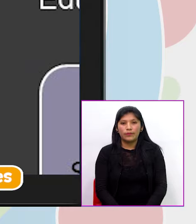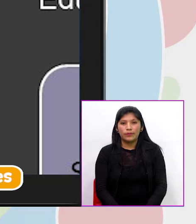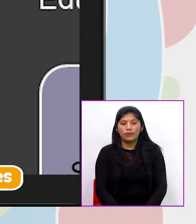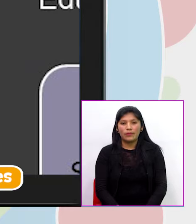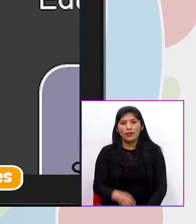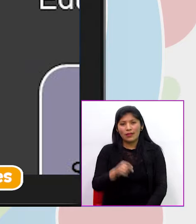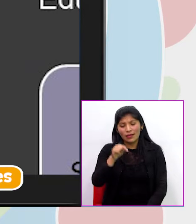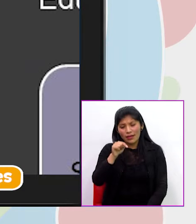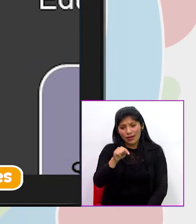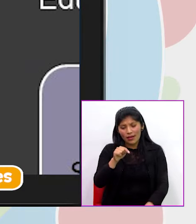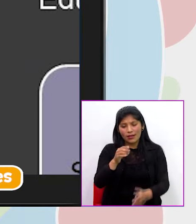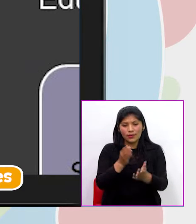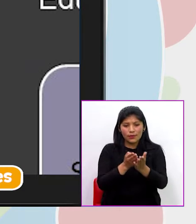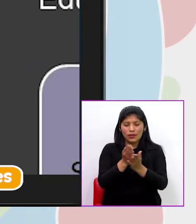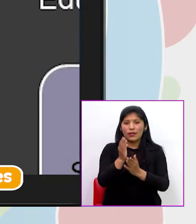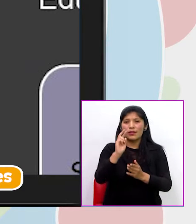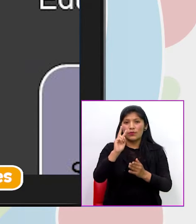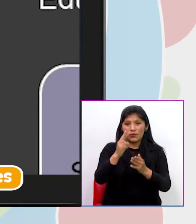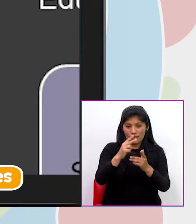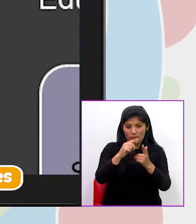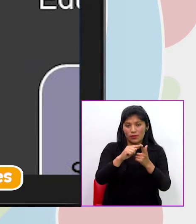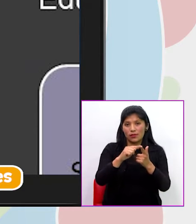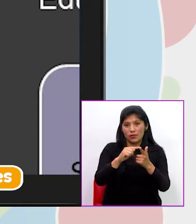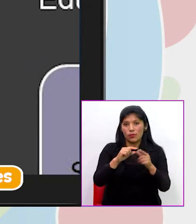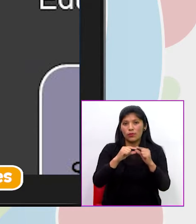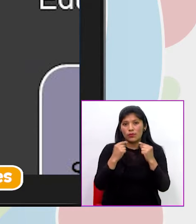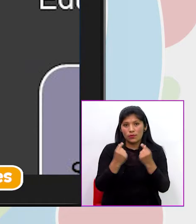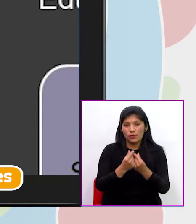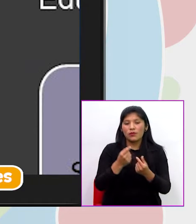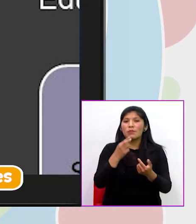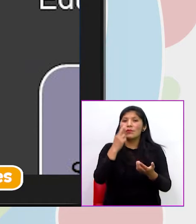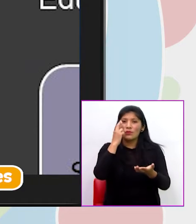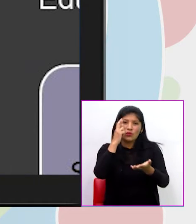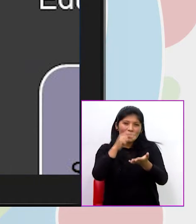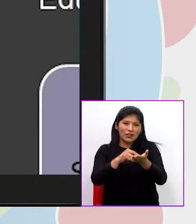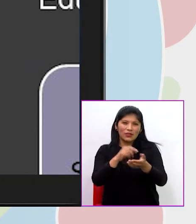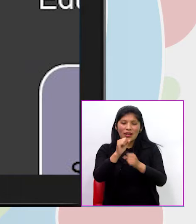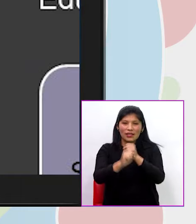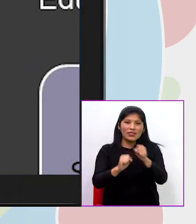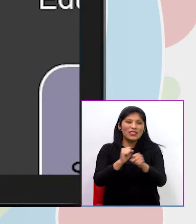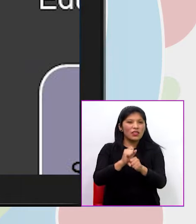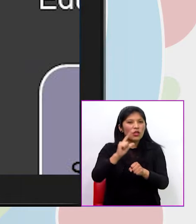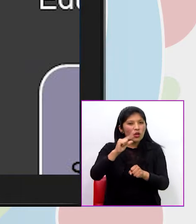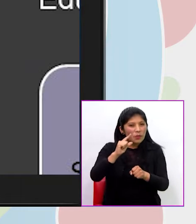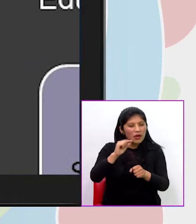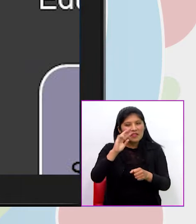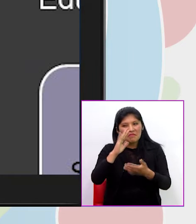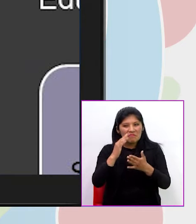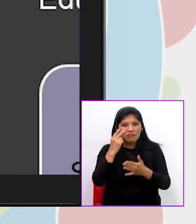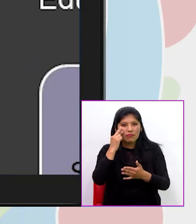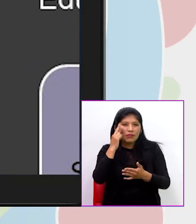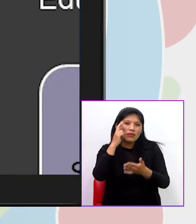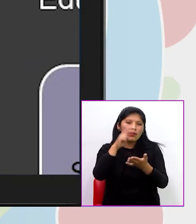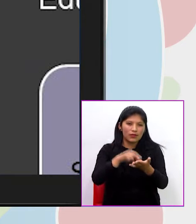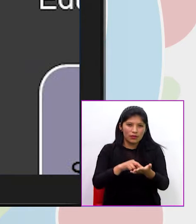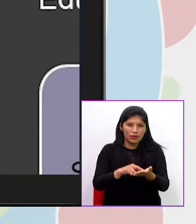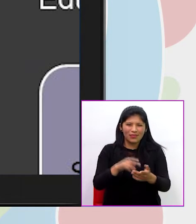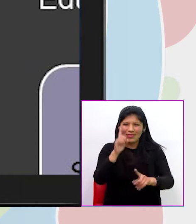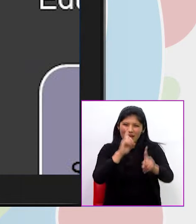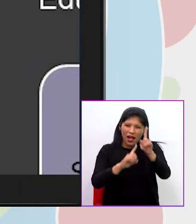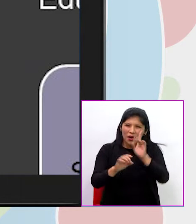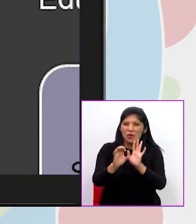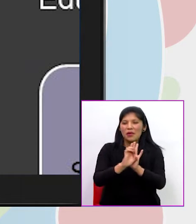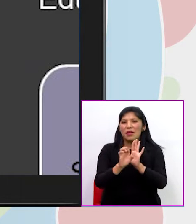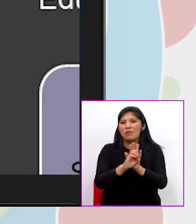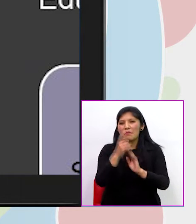Los derechos de segunda generación van a ser reconocidos a principios del siglo XX. Y entre algunos de los ejemplos, para